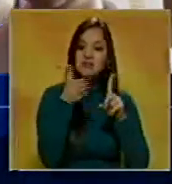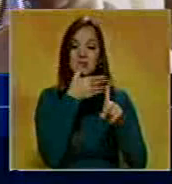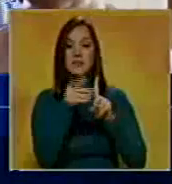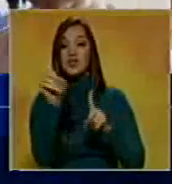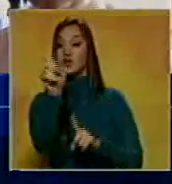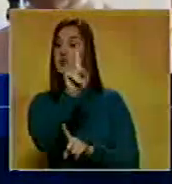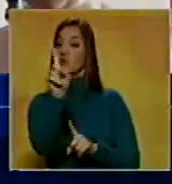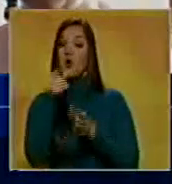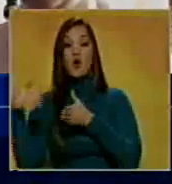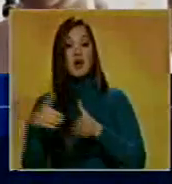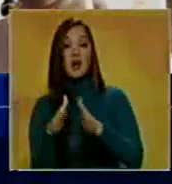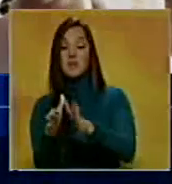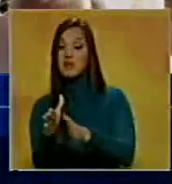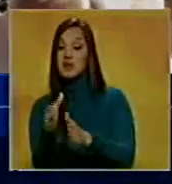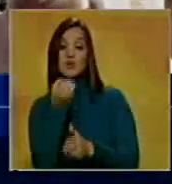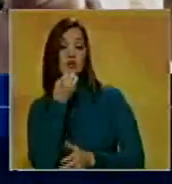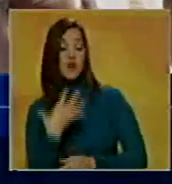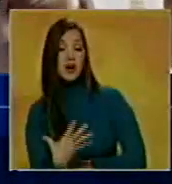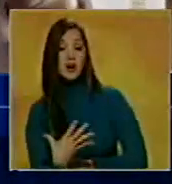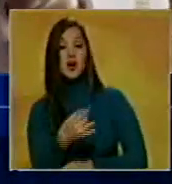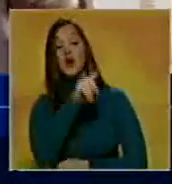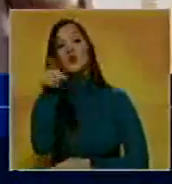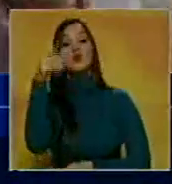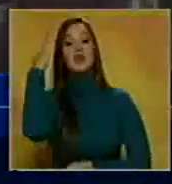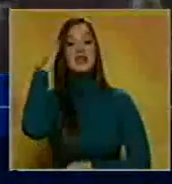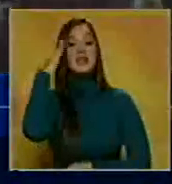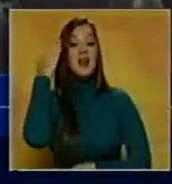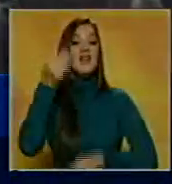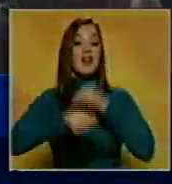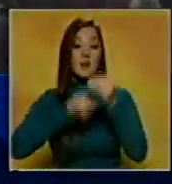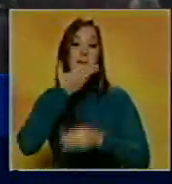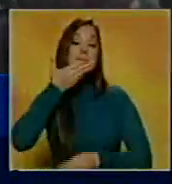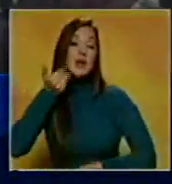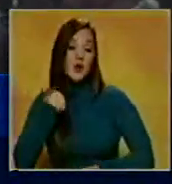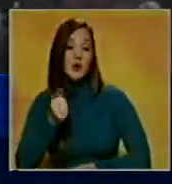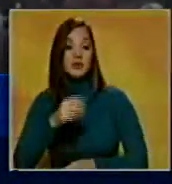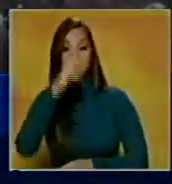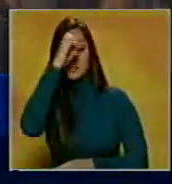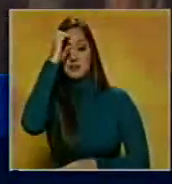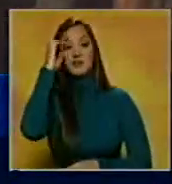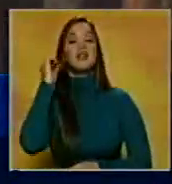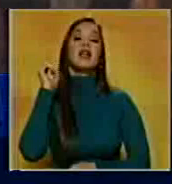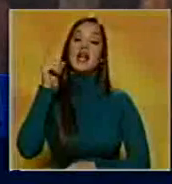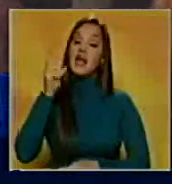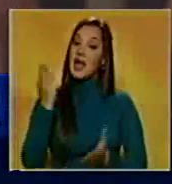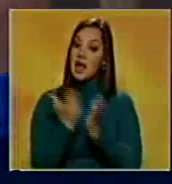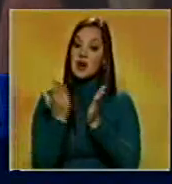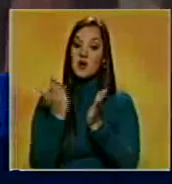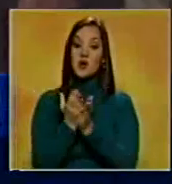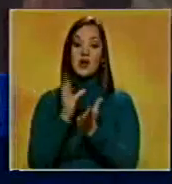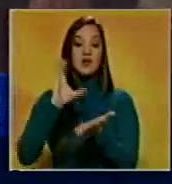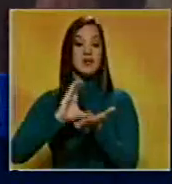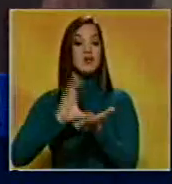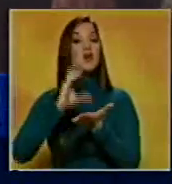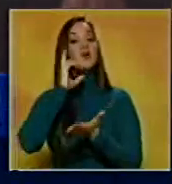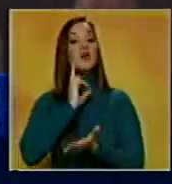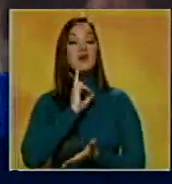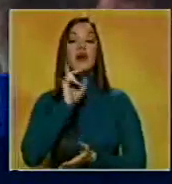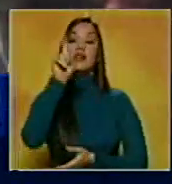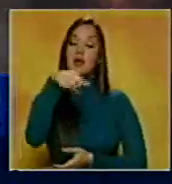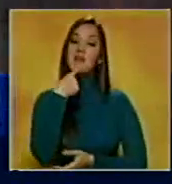ustedes pueden hacerlo mucho, pero mucho mejor. 7 colegios de Ciudad Bolívar también dijeron al acoso, sácalo del